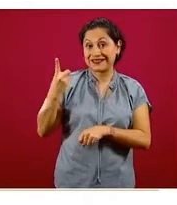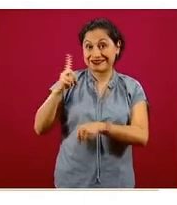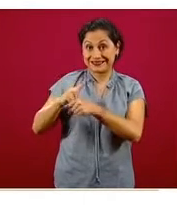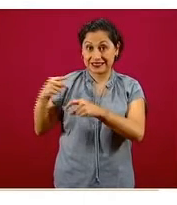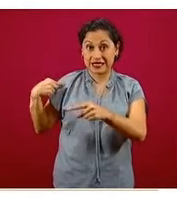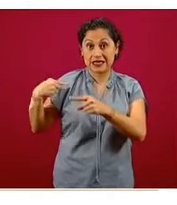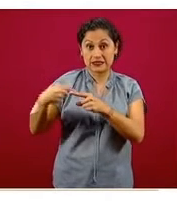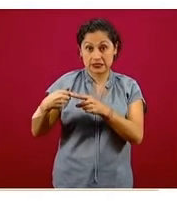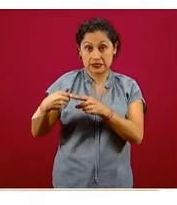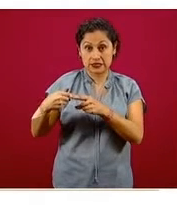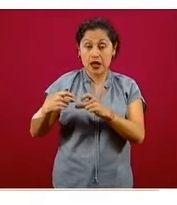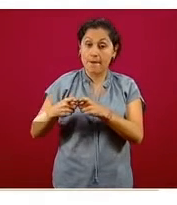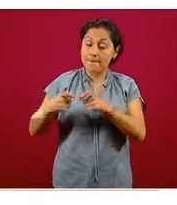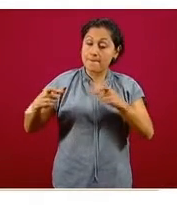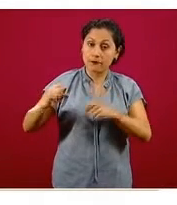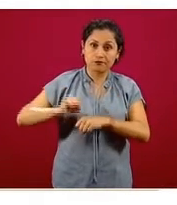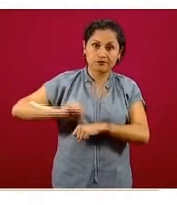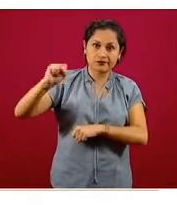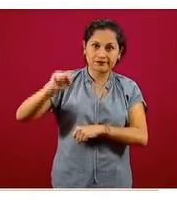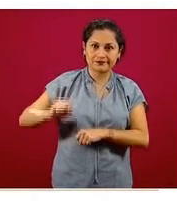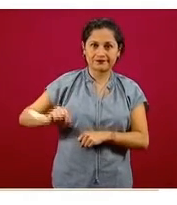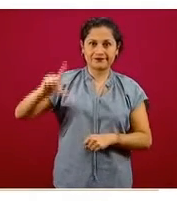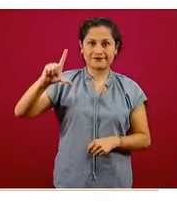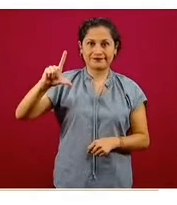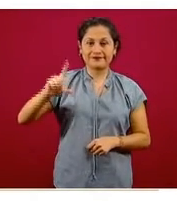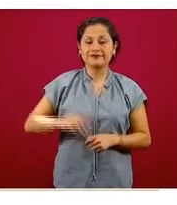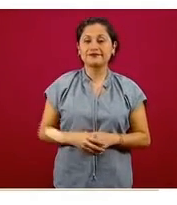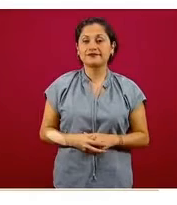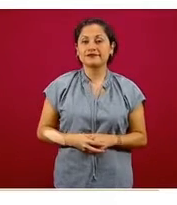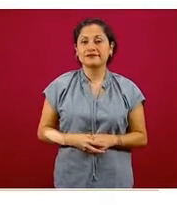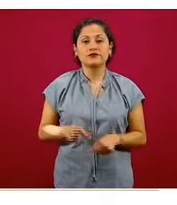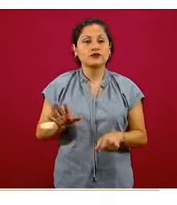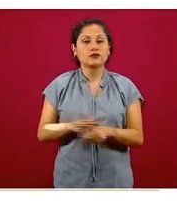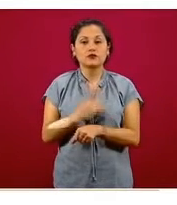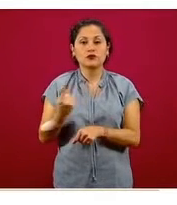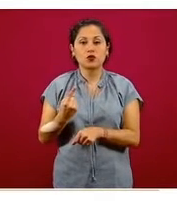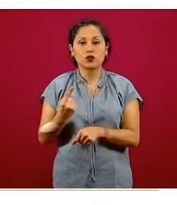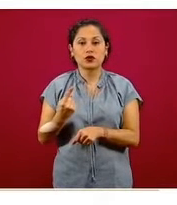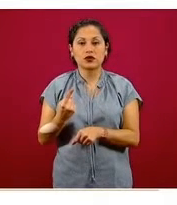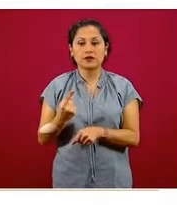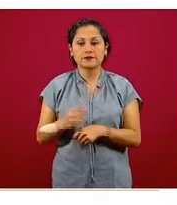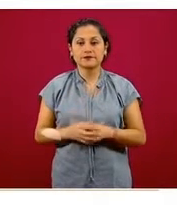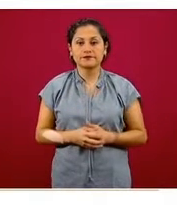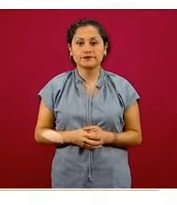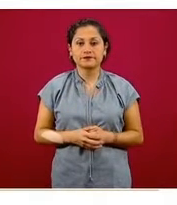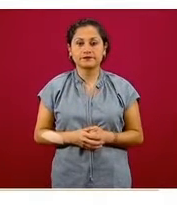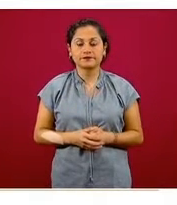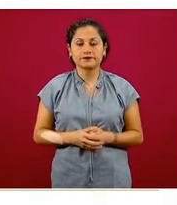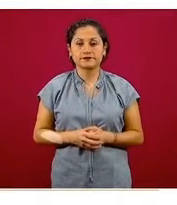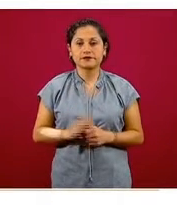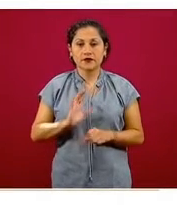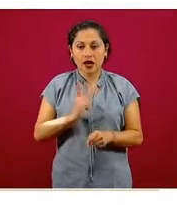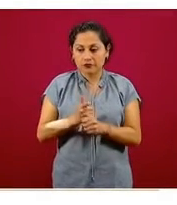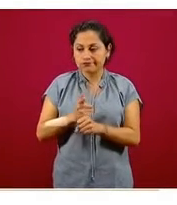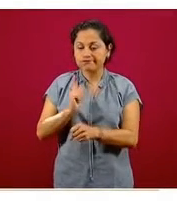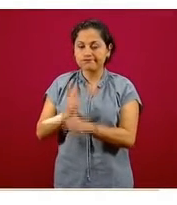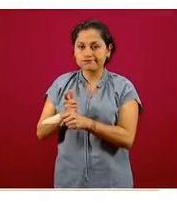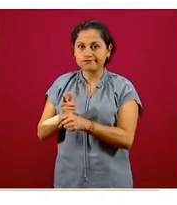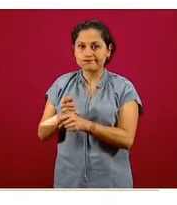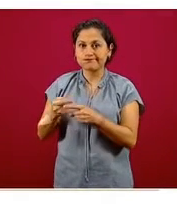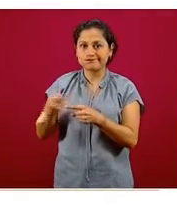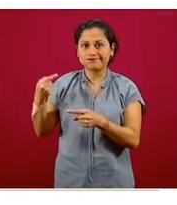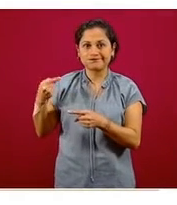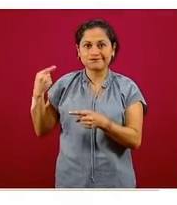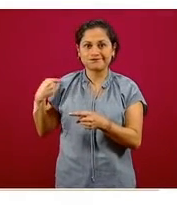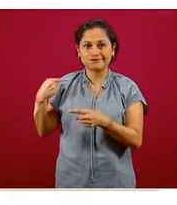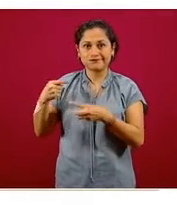las defunciones que en su momento han estado ocurriendo ya en una media observada de las últimas semanas,